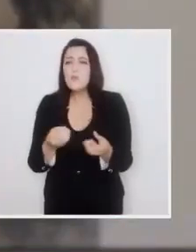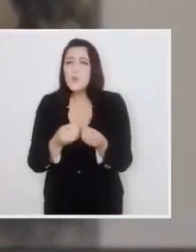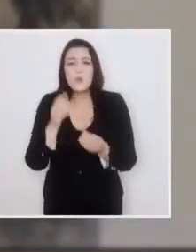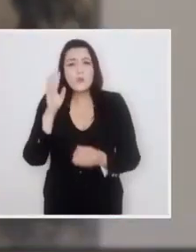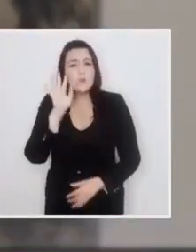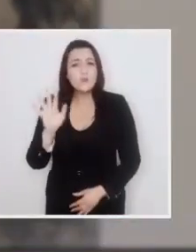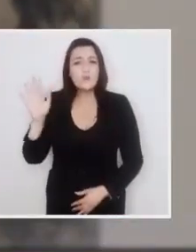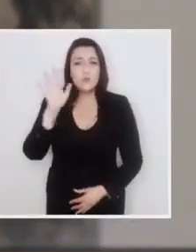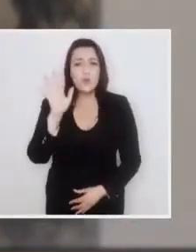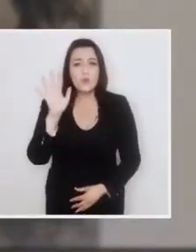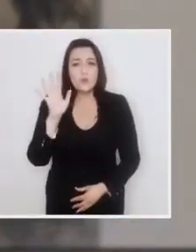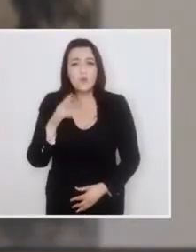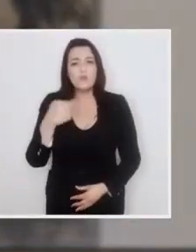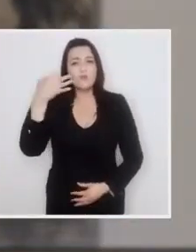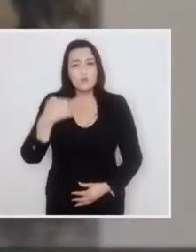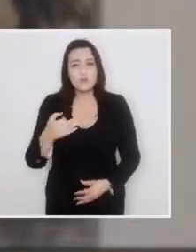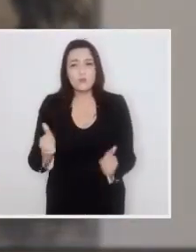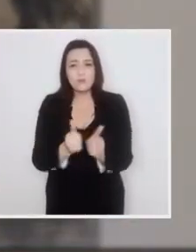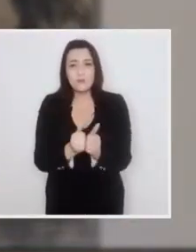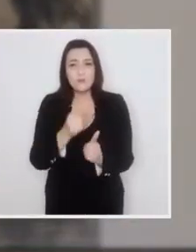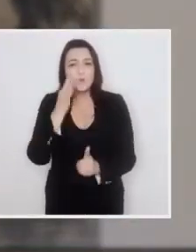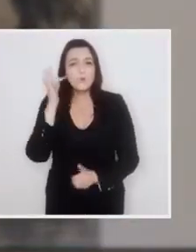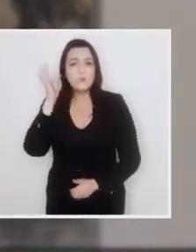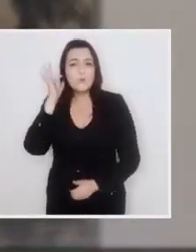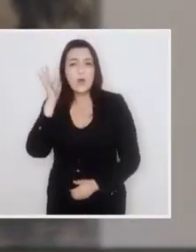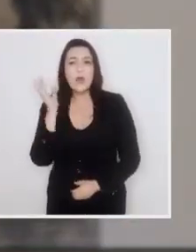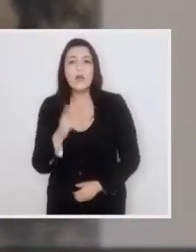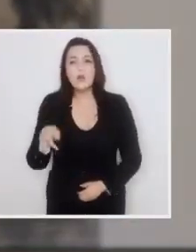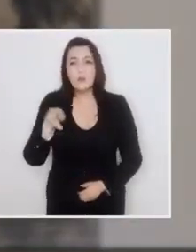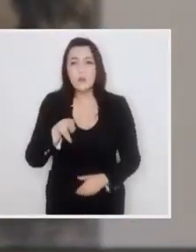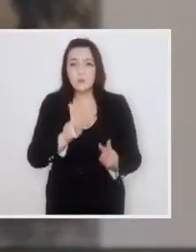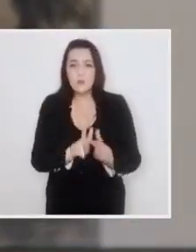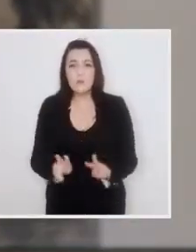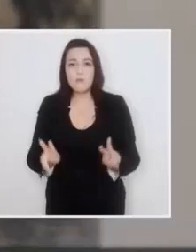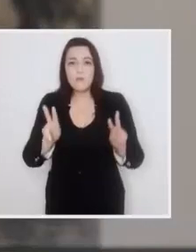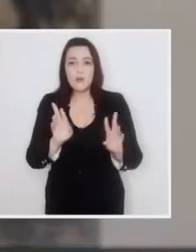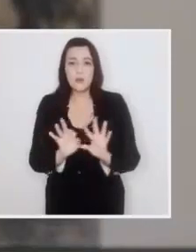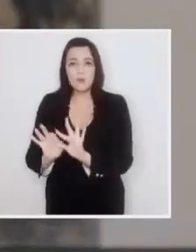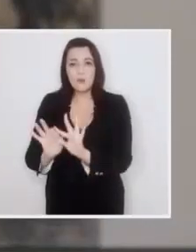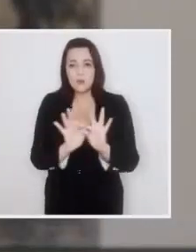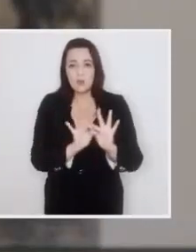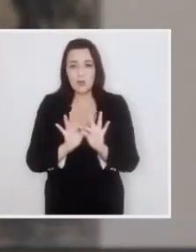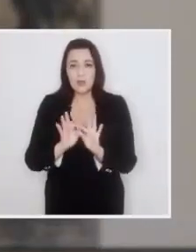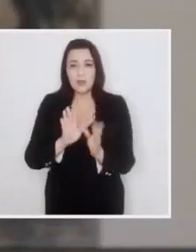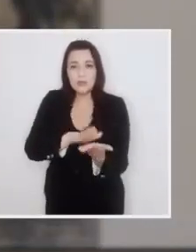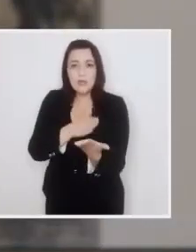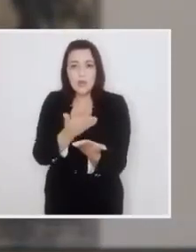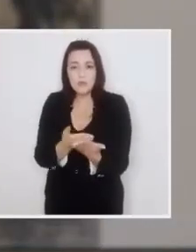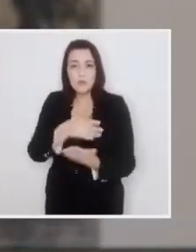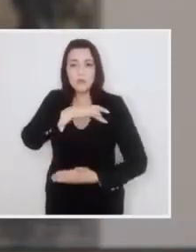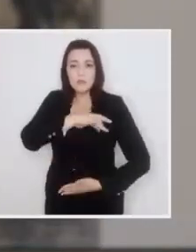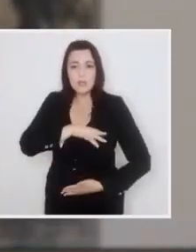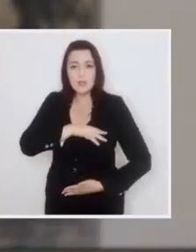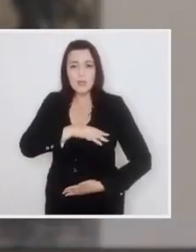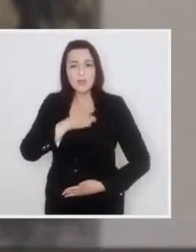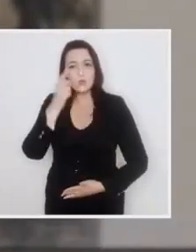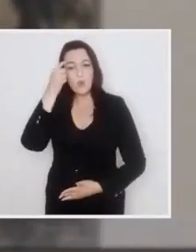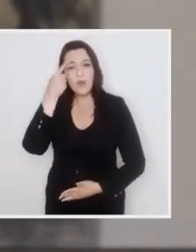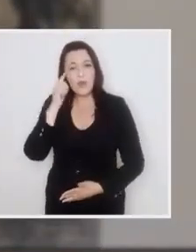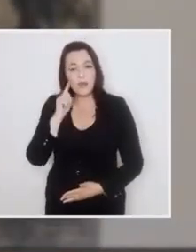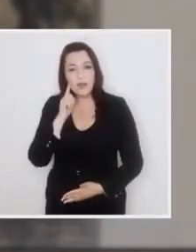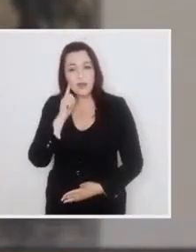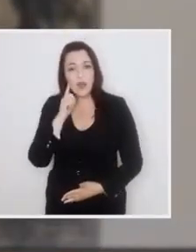sueños. Y estoy segura de que juntas y juntos recuperaremos la paz, la unidad y sanaremos a Chile de sus